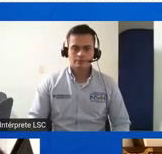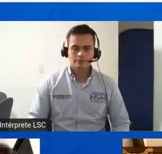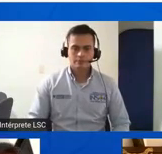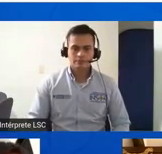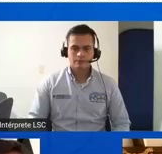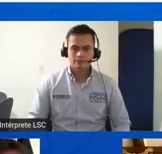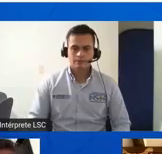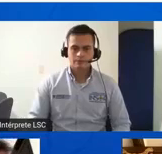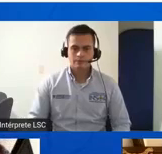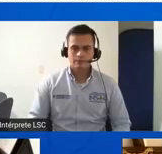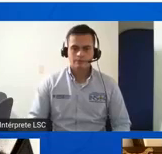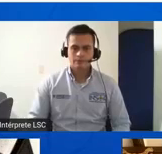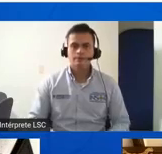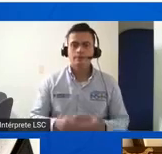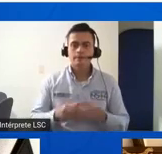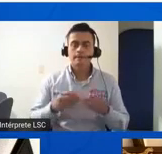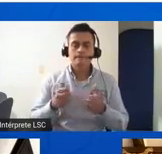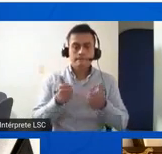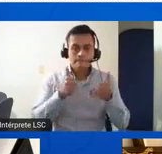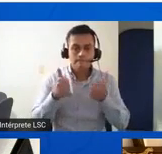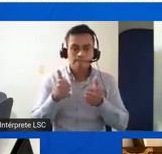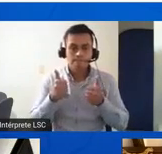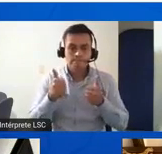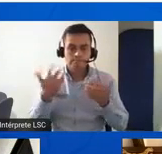Sebastián, ¿qué Bueno, está creo que haciendo? estamos al aire.